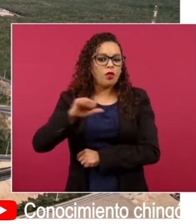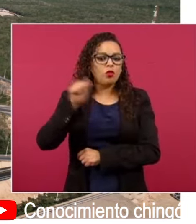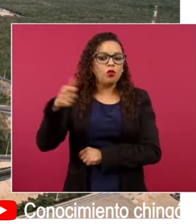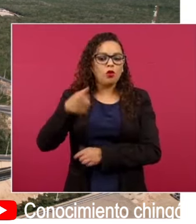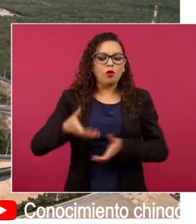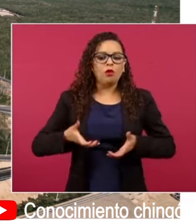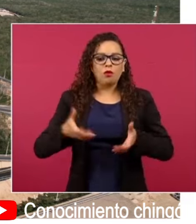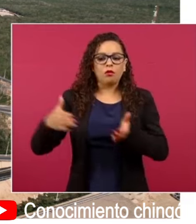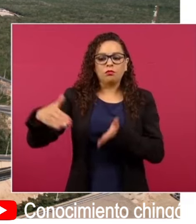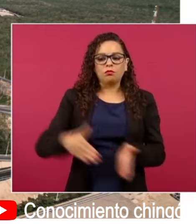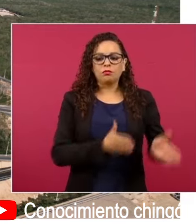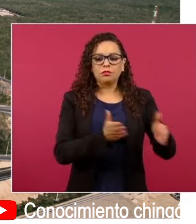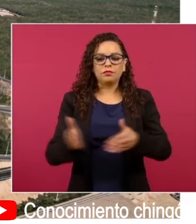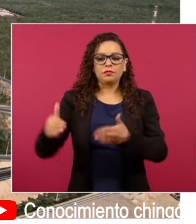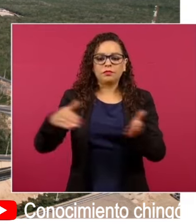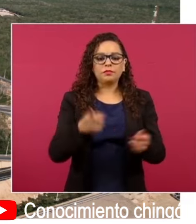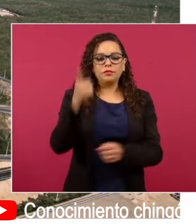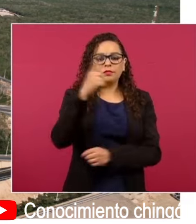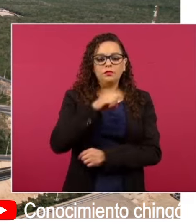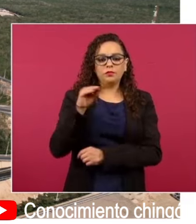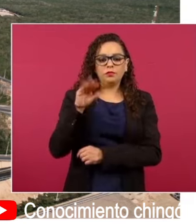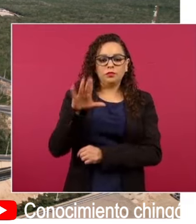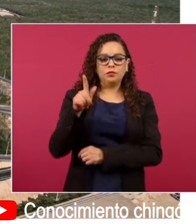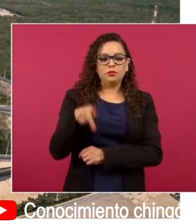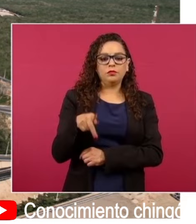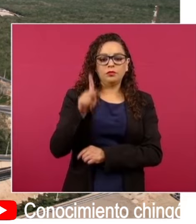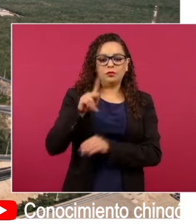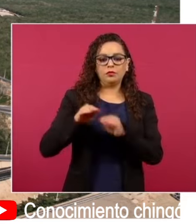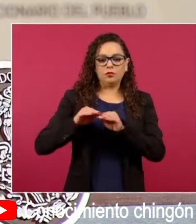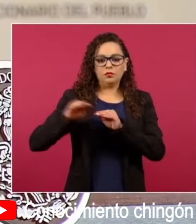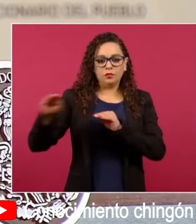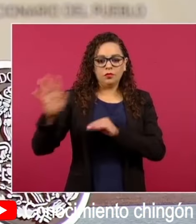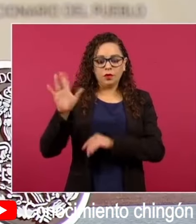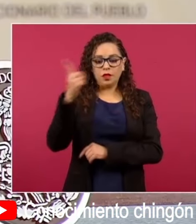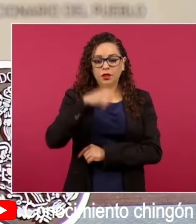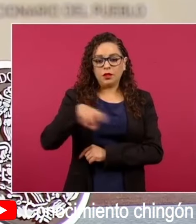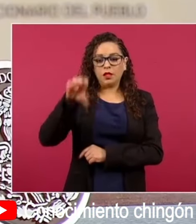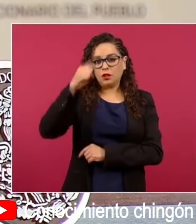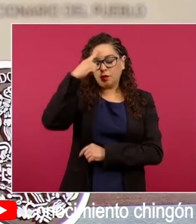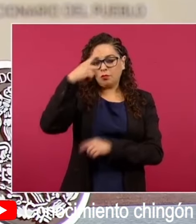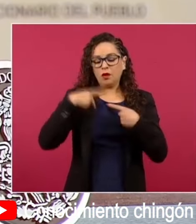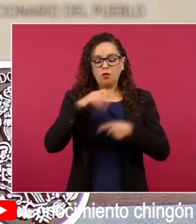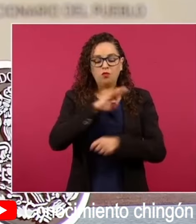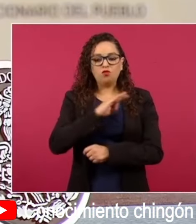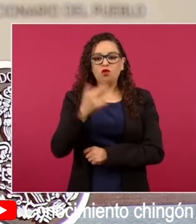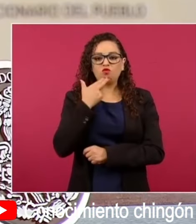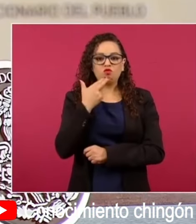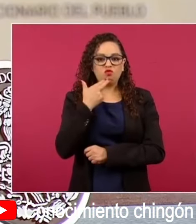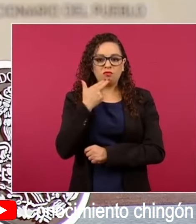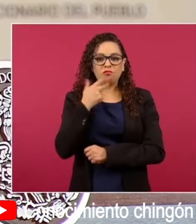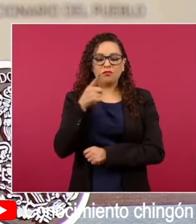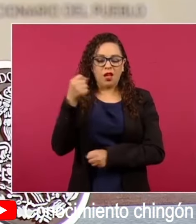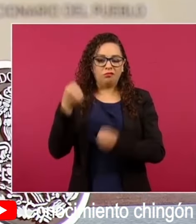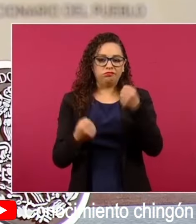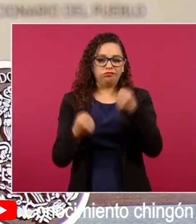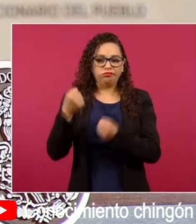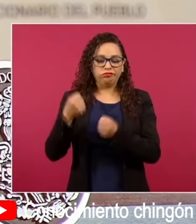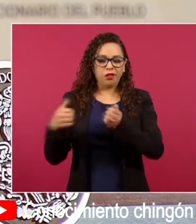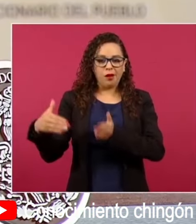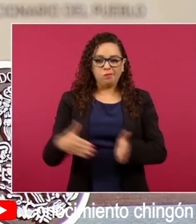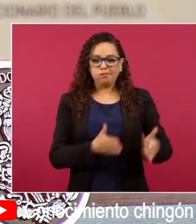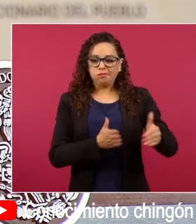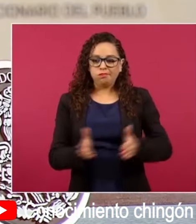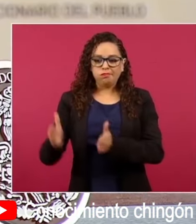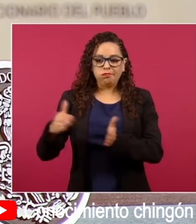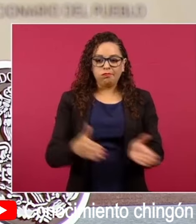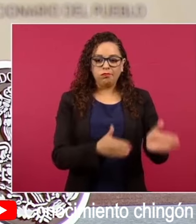195 kilómetros de cuatro carriles, tenemos 160 kilómetros ya abiertos a la circulación y estamos por concluir